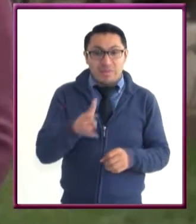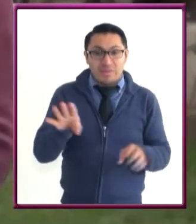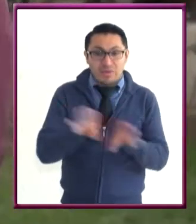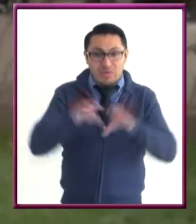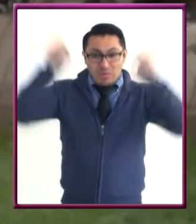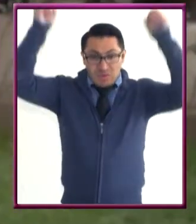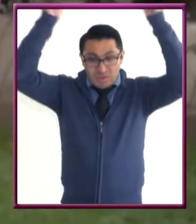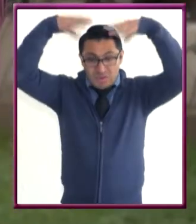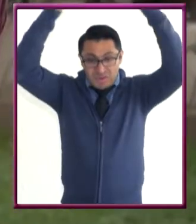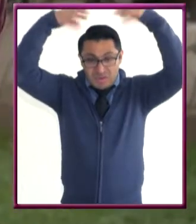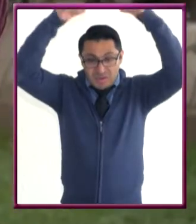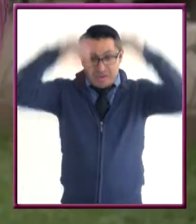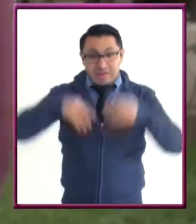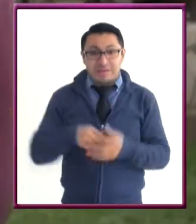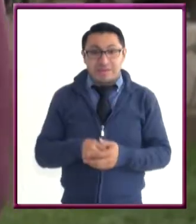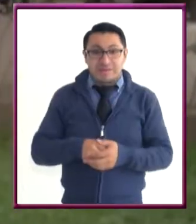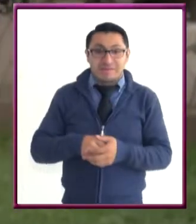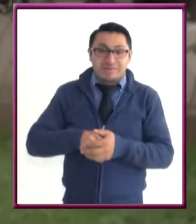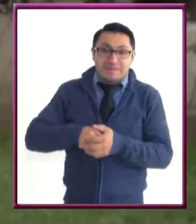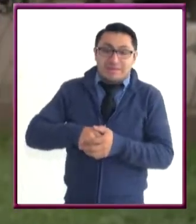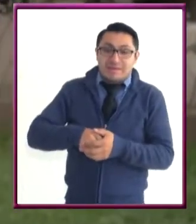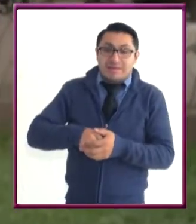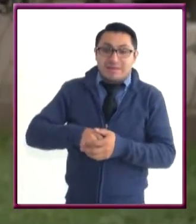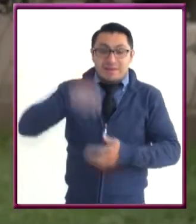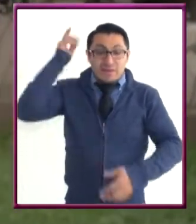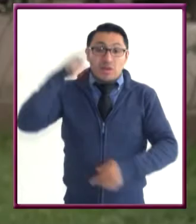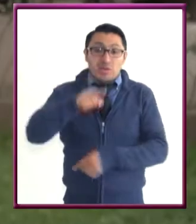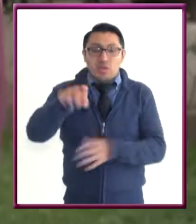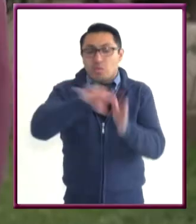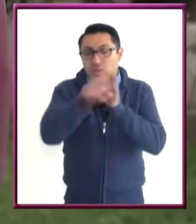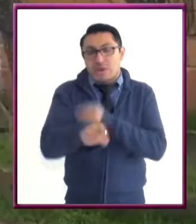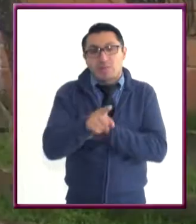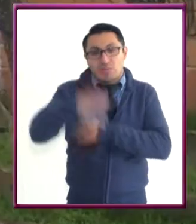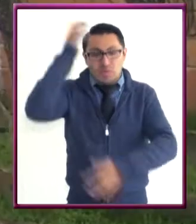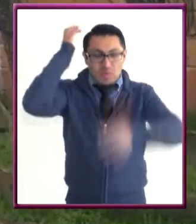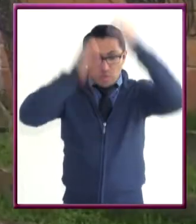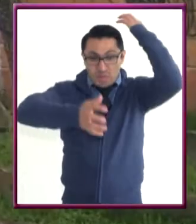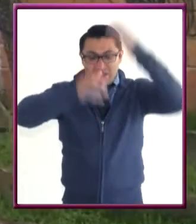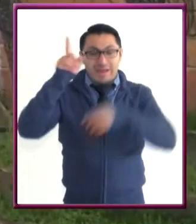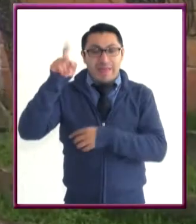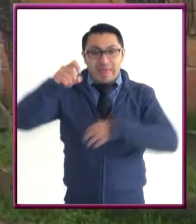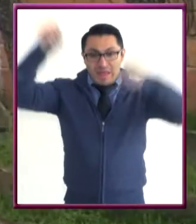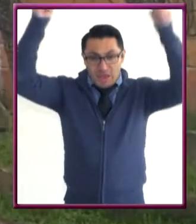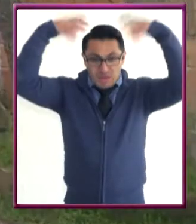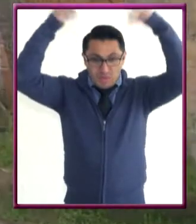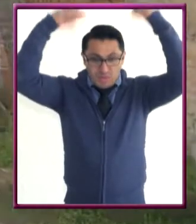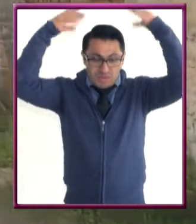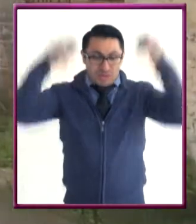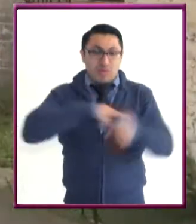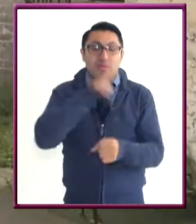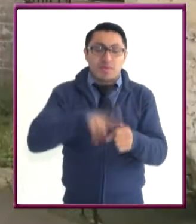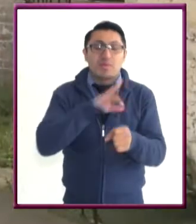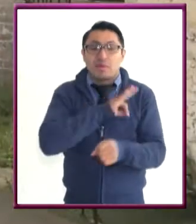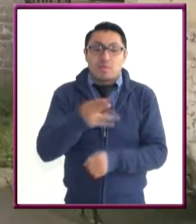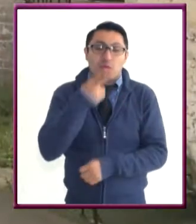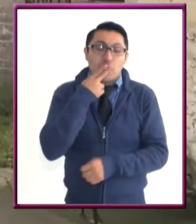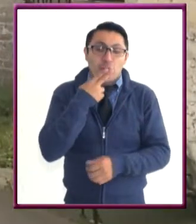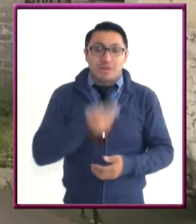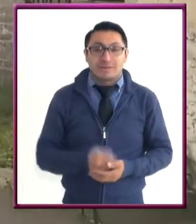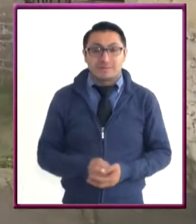más que te estás bañando con el aguacero de ayer, en vez de con agua que sacamos de un pozo y la subimos con una pipa al cerro.